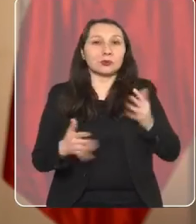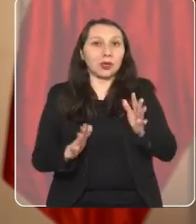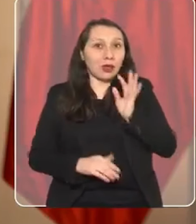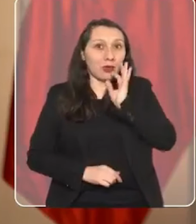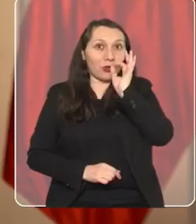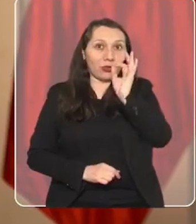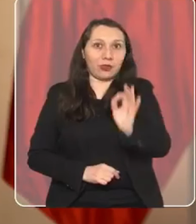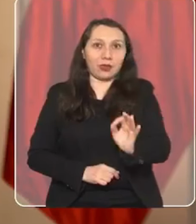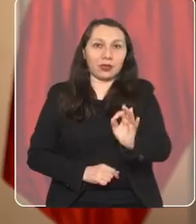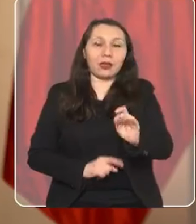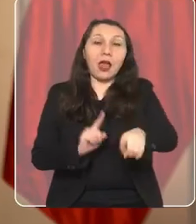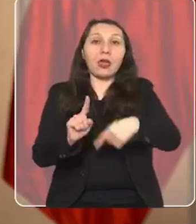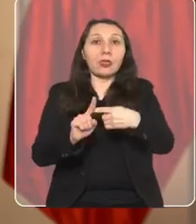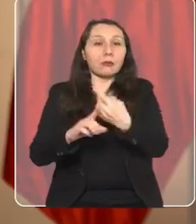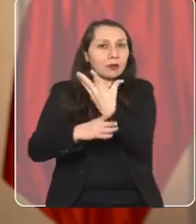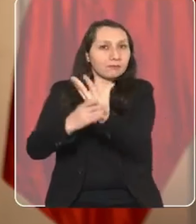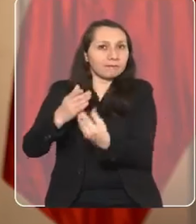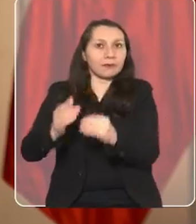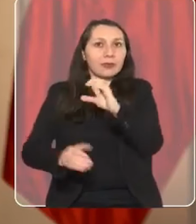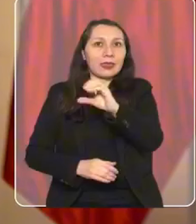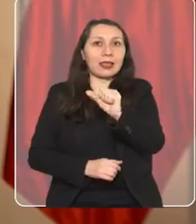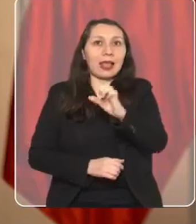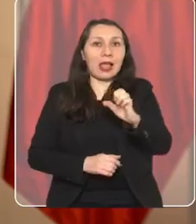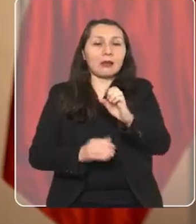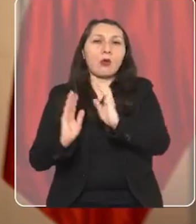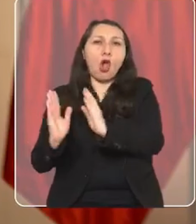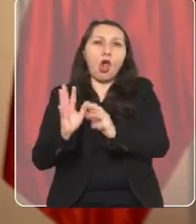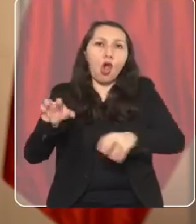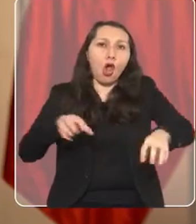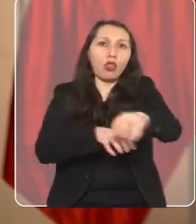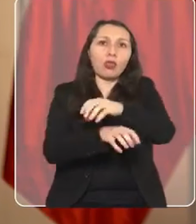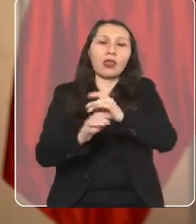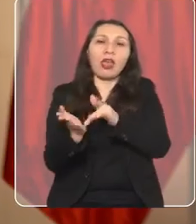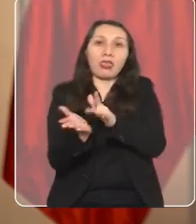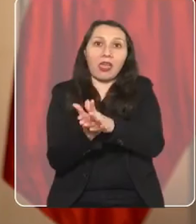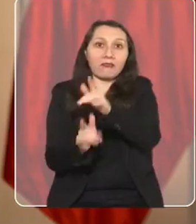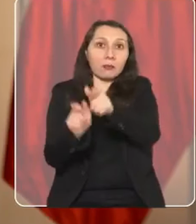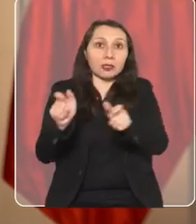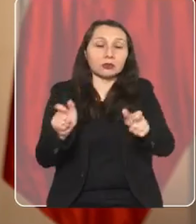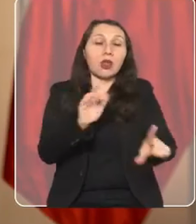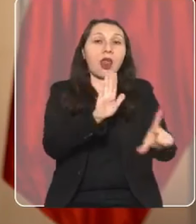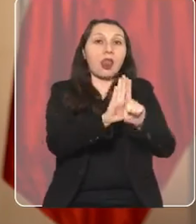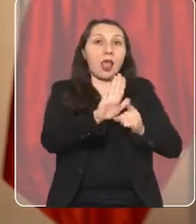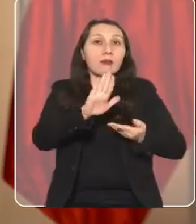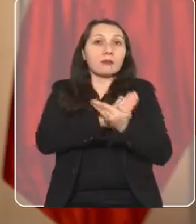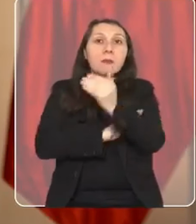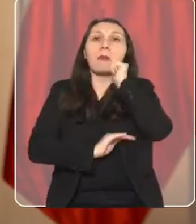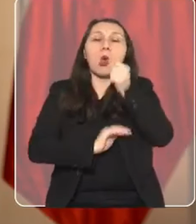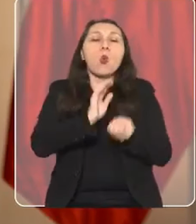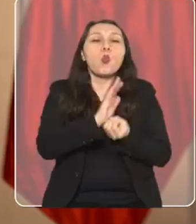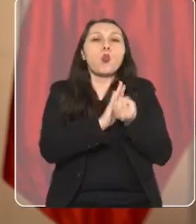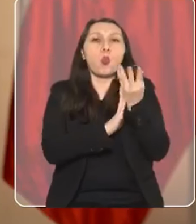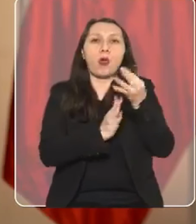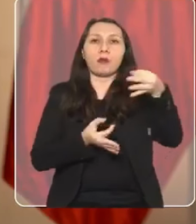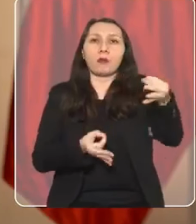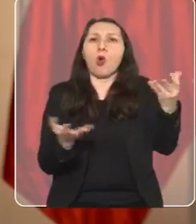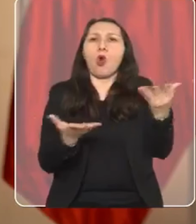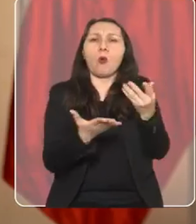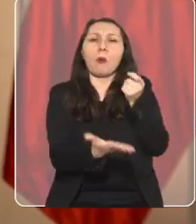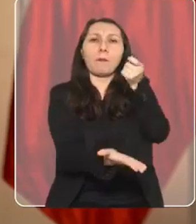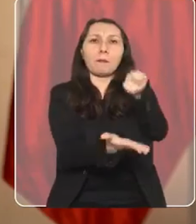señalado además de terminar con el cae y reorganizar la deuda de sus deudores la ley que ingresaremos mañana crea un nuevo instrumento de